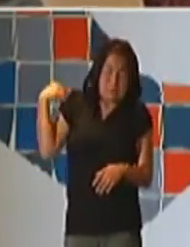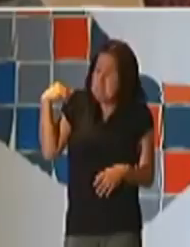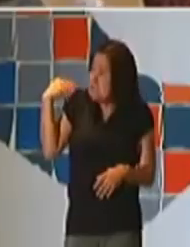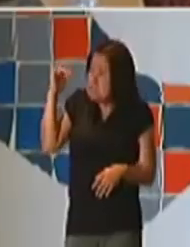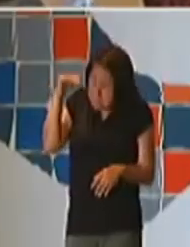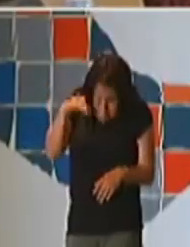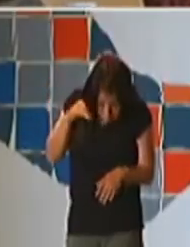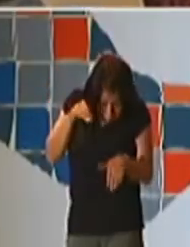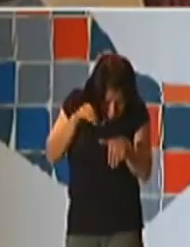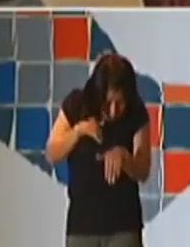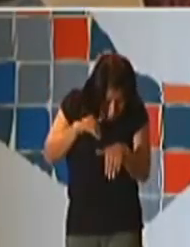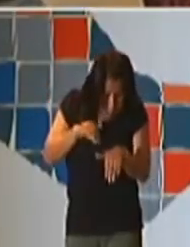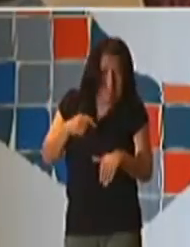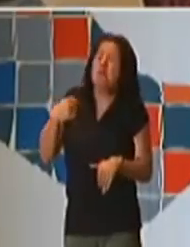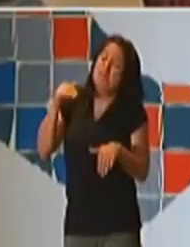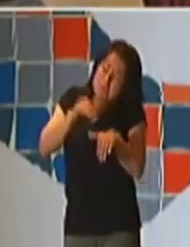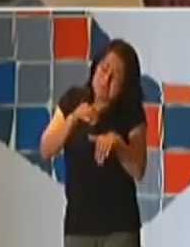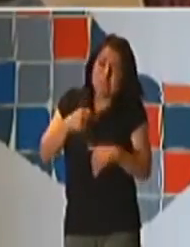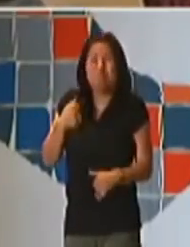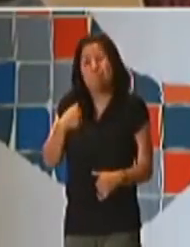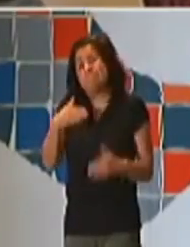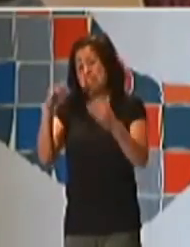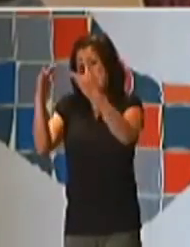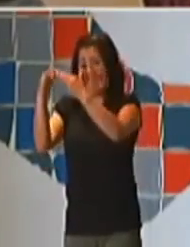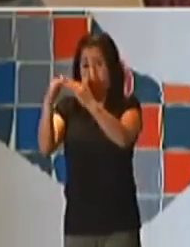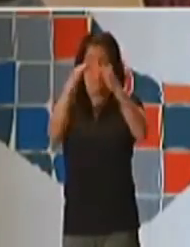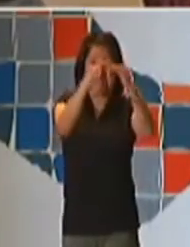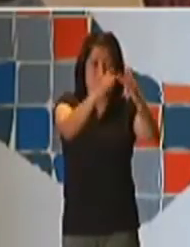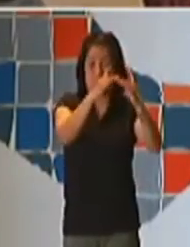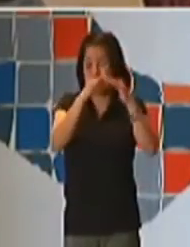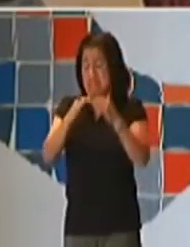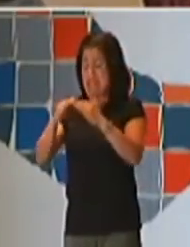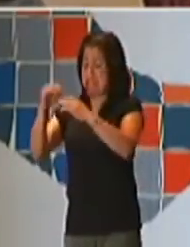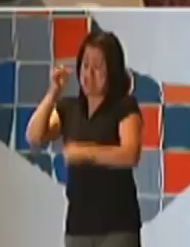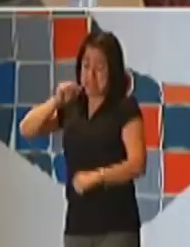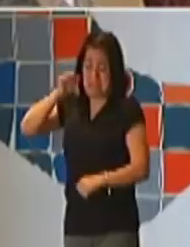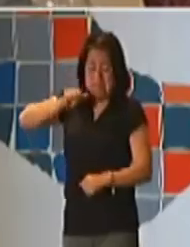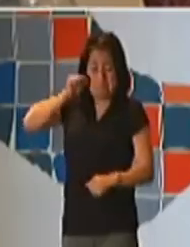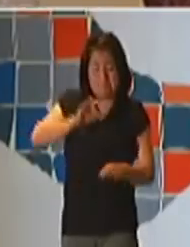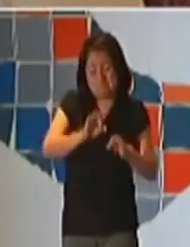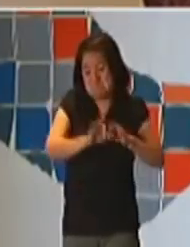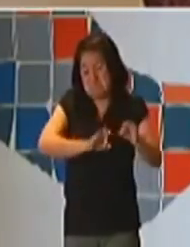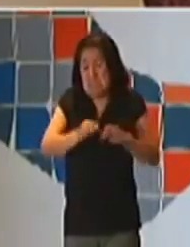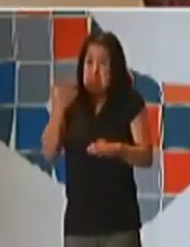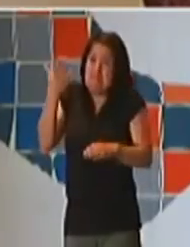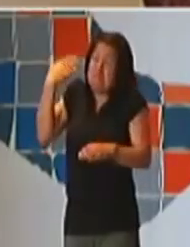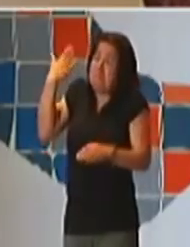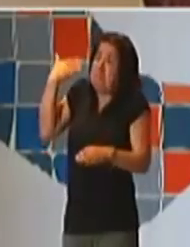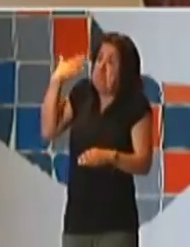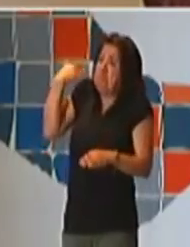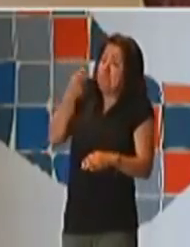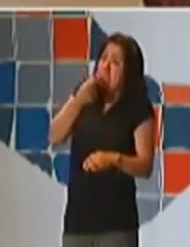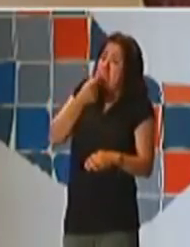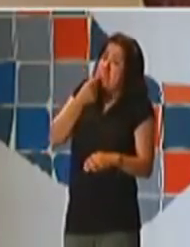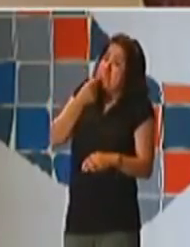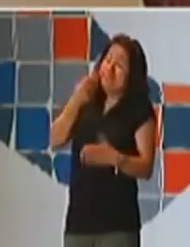hormigas había trabajado en casas ajenas desde que tenía memoria nunca había salido de la